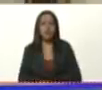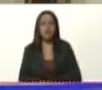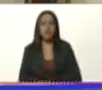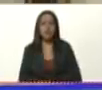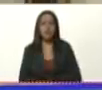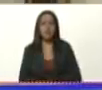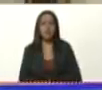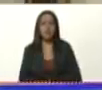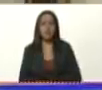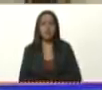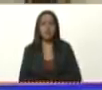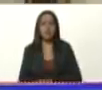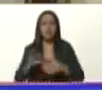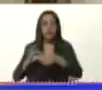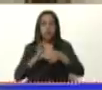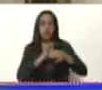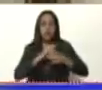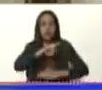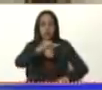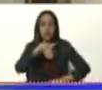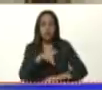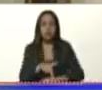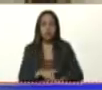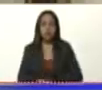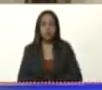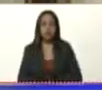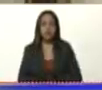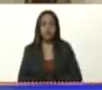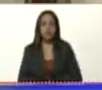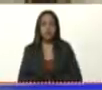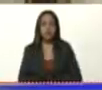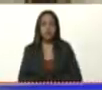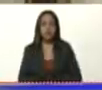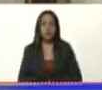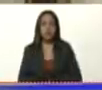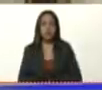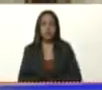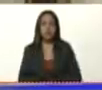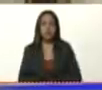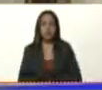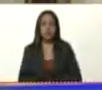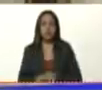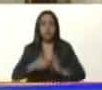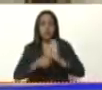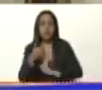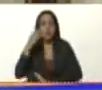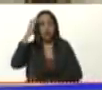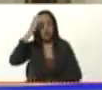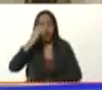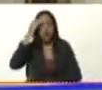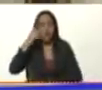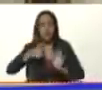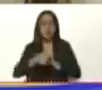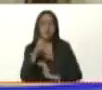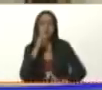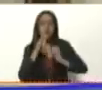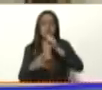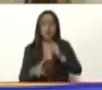manejar en unión nacional, en unión cívico-militar policial. Máxima conciencia, máxima